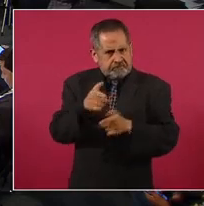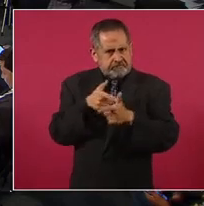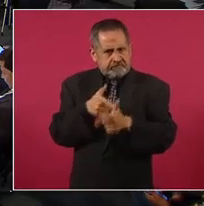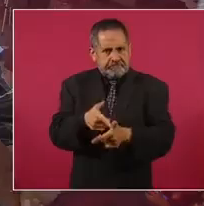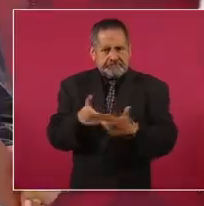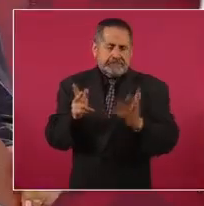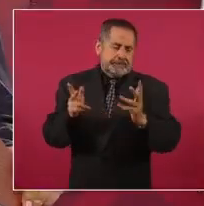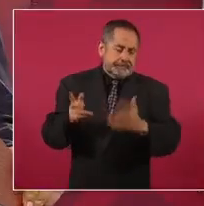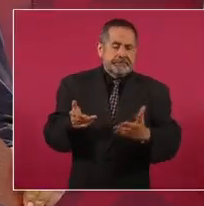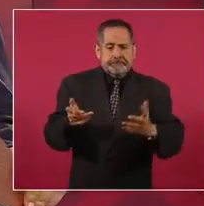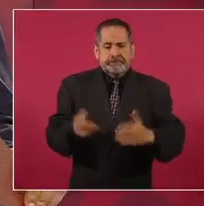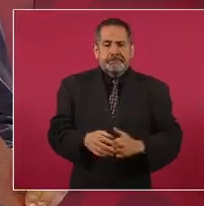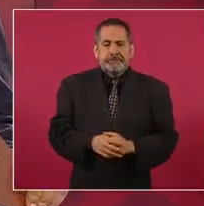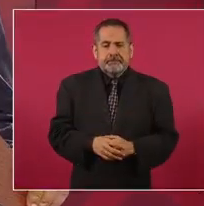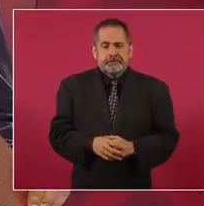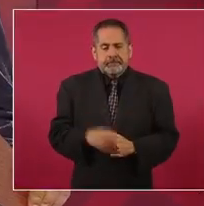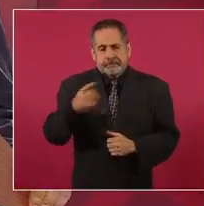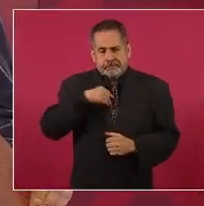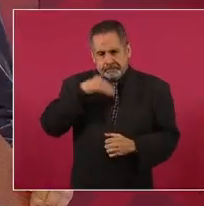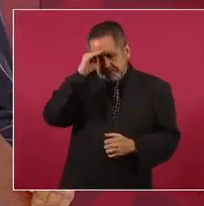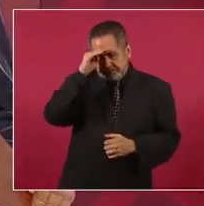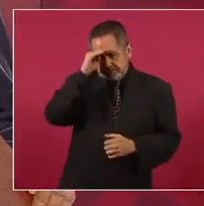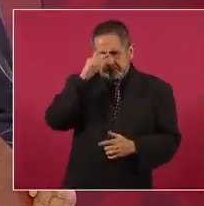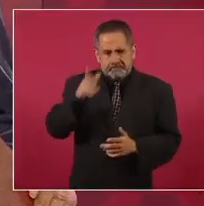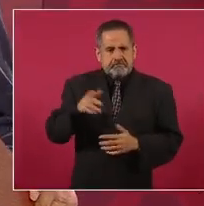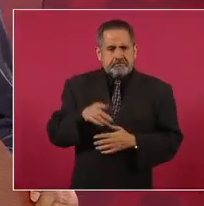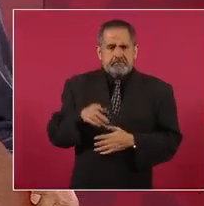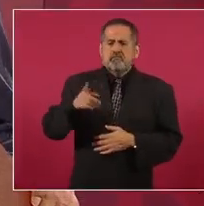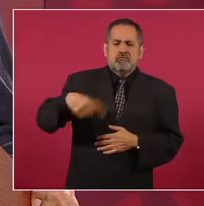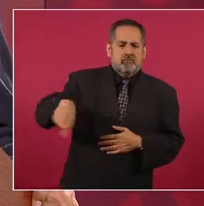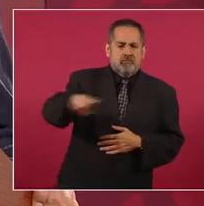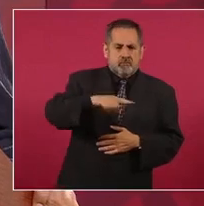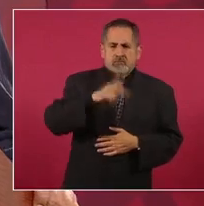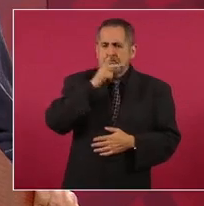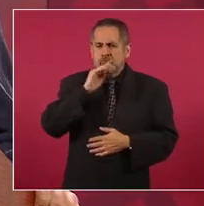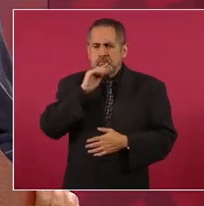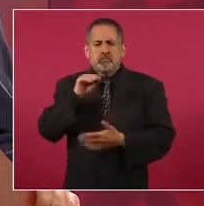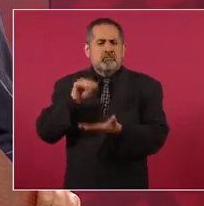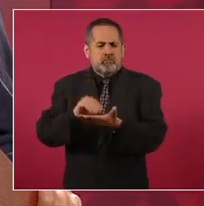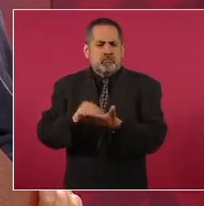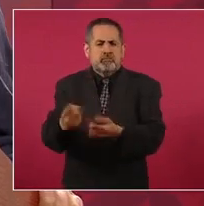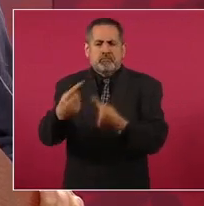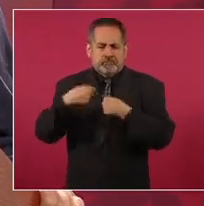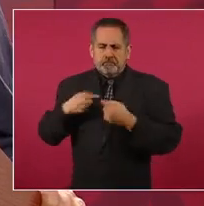pero considero que tenemos la confianza de los padres.